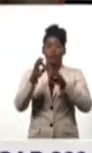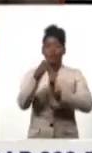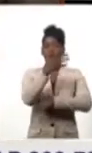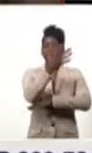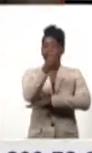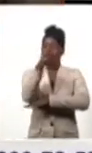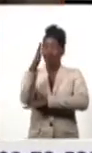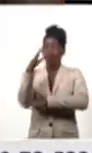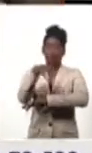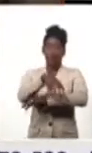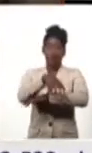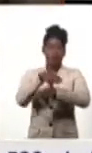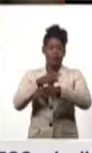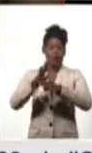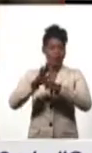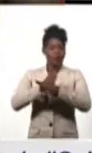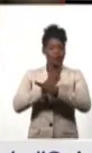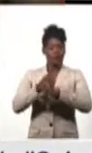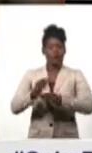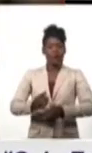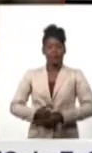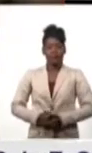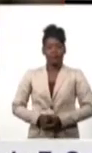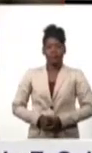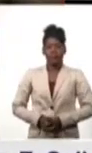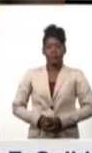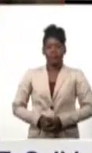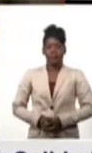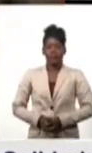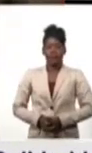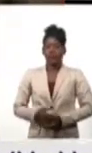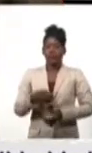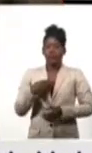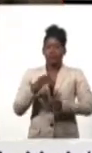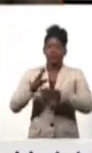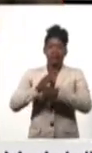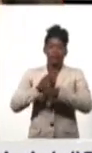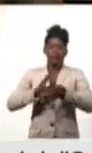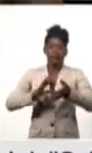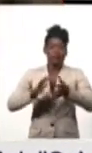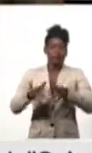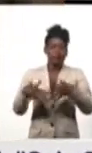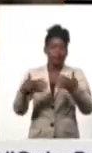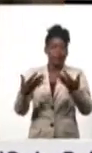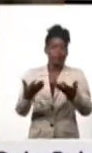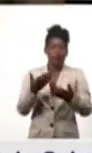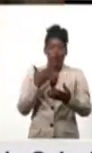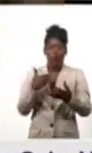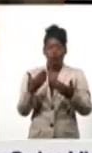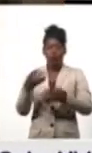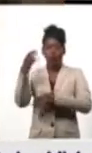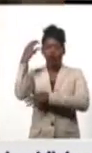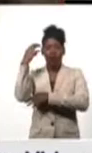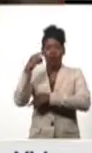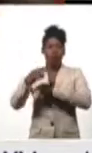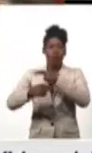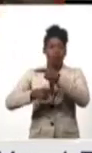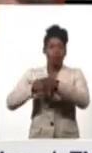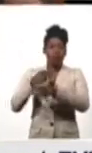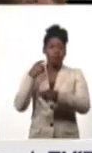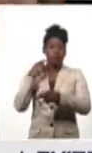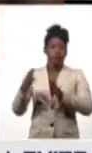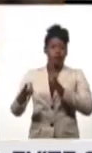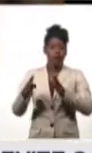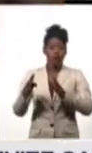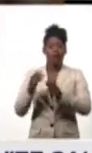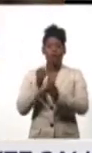ecosistemas. Está, por ejemplo, también la Estrategia Ambiental Nacional en su ciclo 2016-2020, pero en